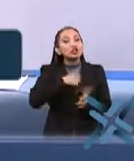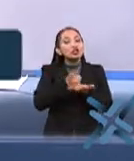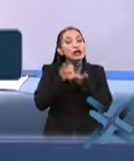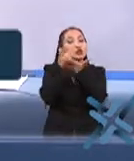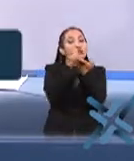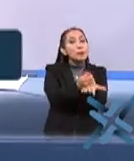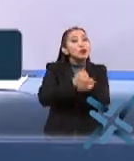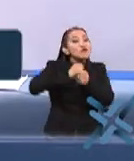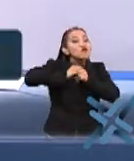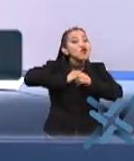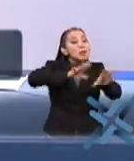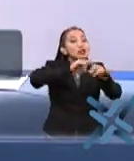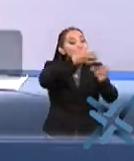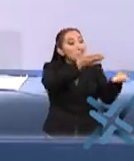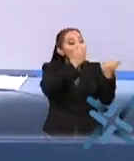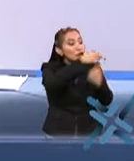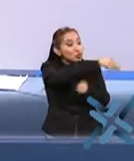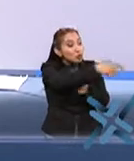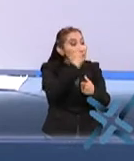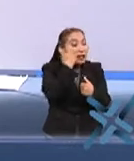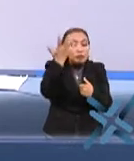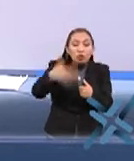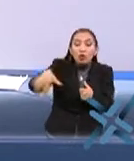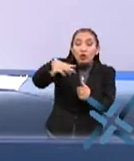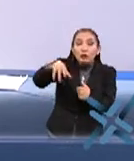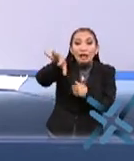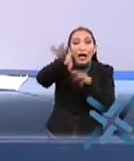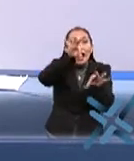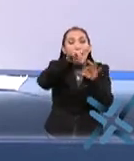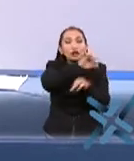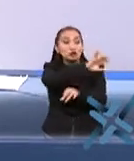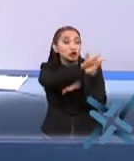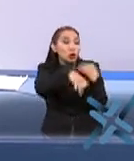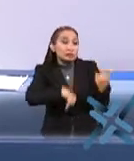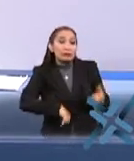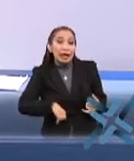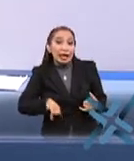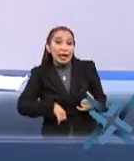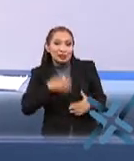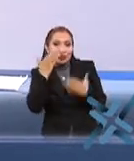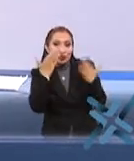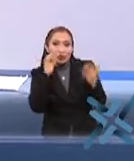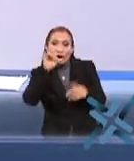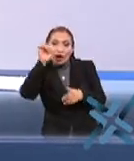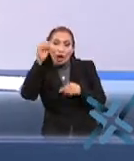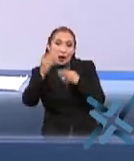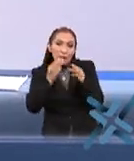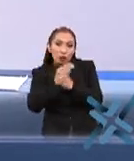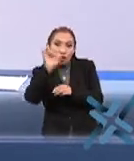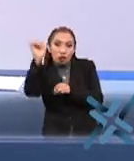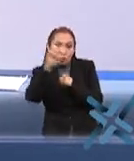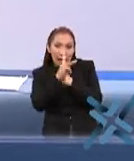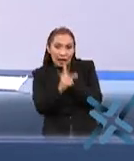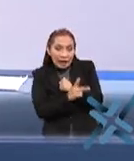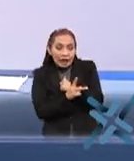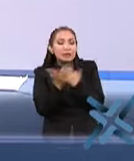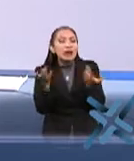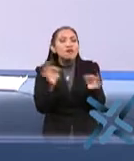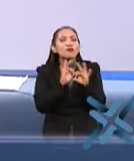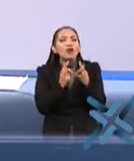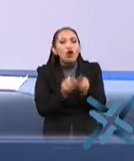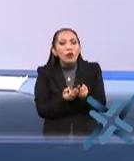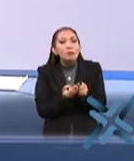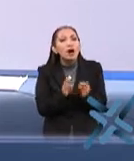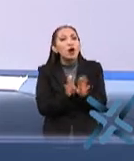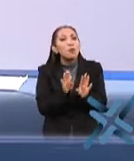de información para facilitar la búsqueda de opciones a todos los interesados en estudiar en el mundo, la forma o la